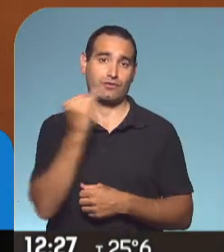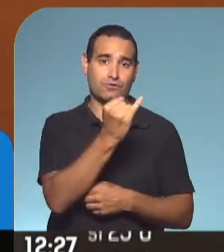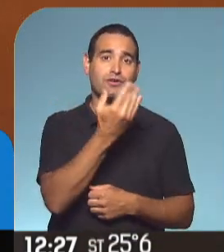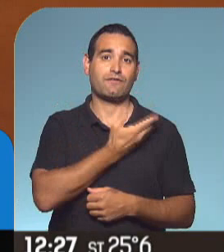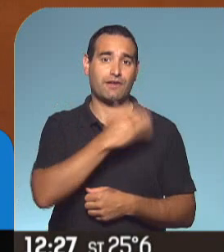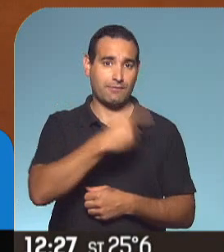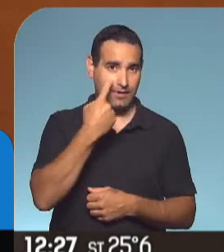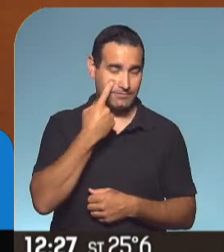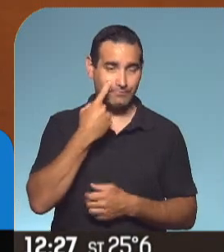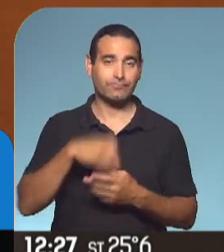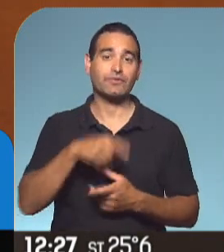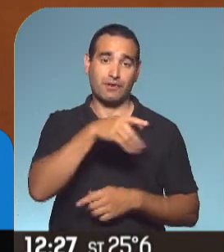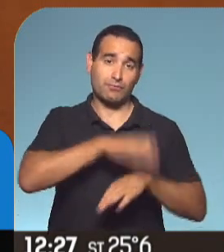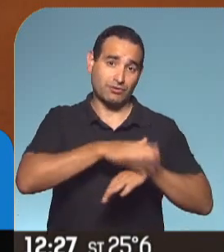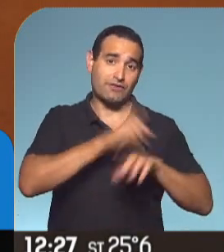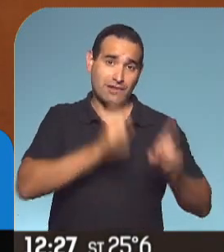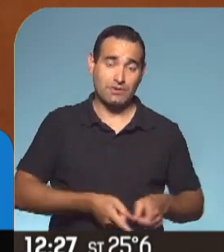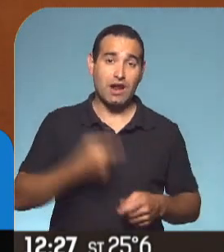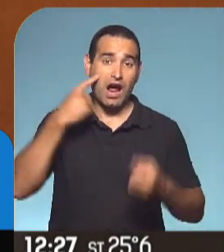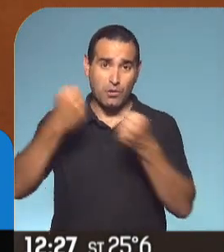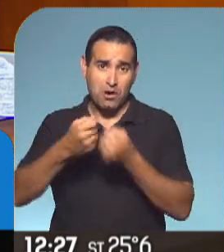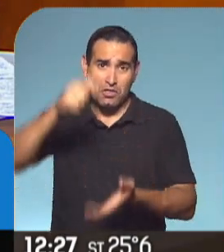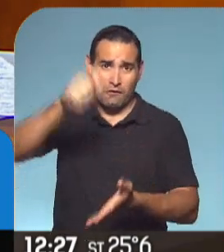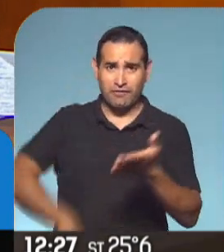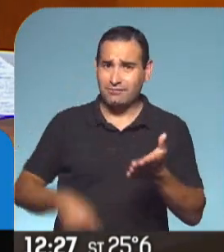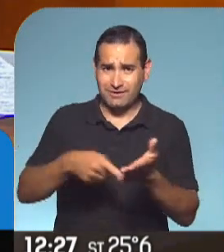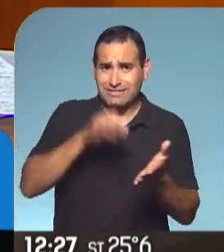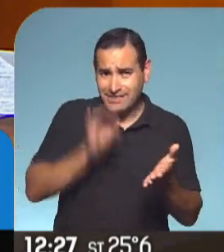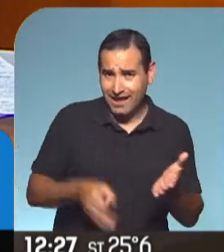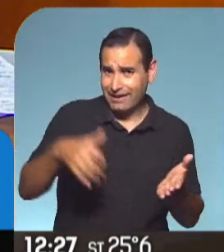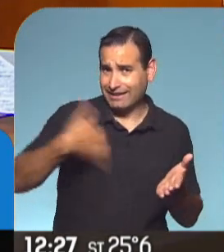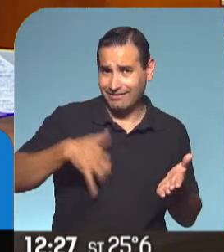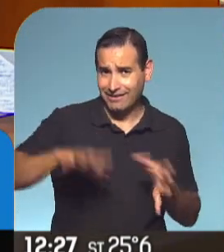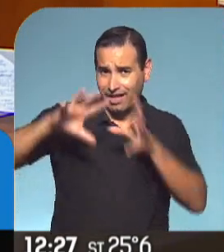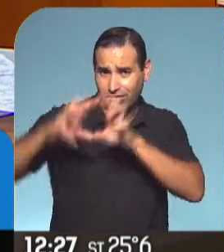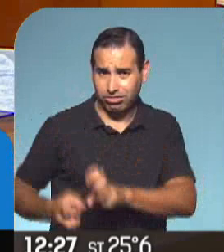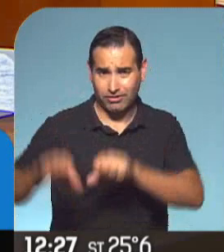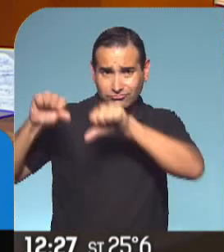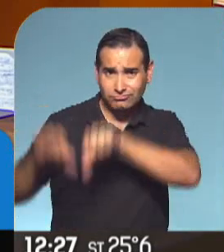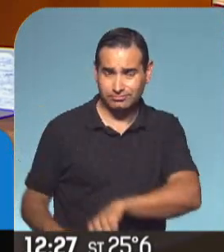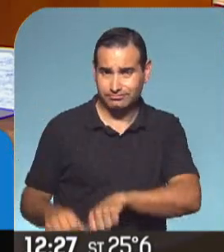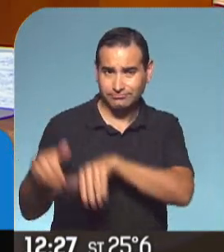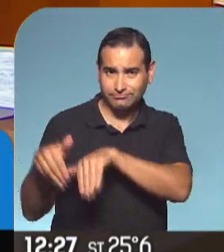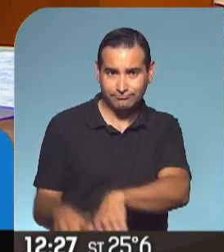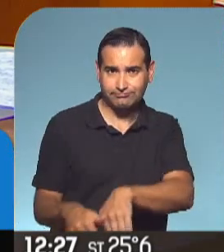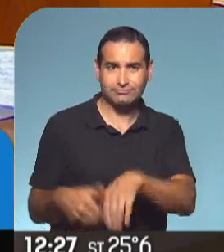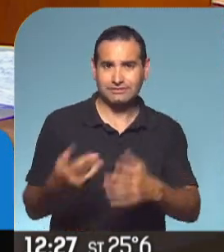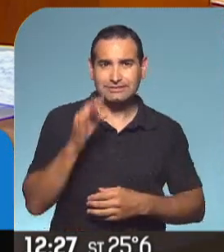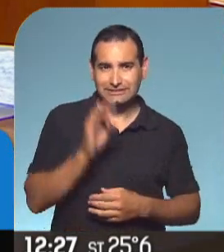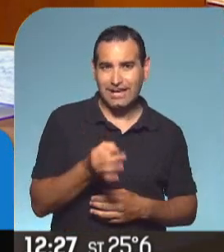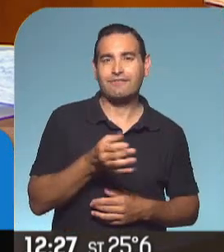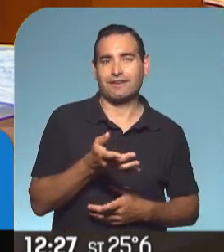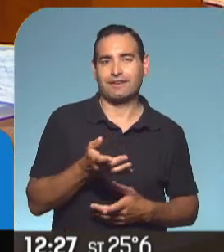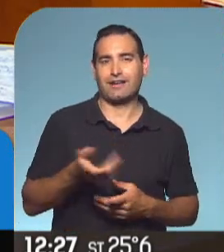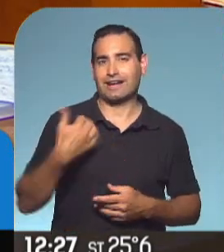sobre el Fondo Monetario y la responsabilidad de firmar un acuerdo que fue ruinoso para el país y que era a todas luces visible que esto iba a pasar.